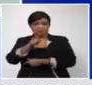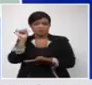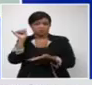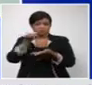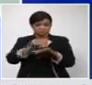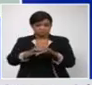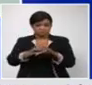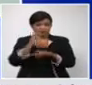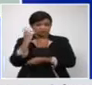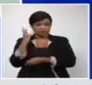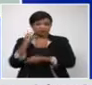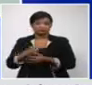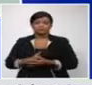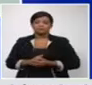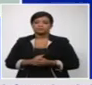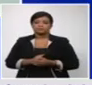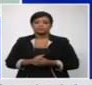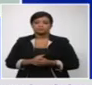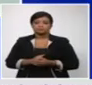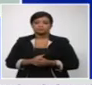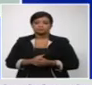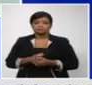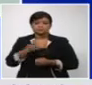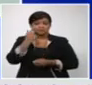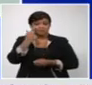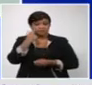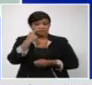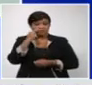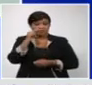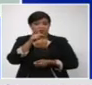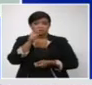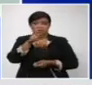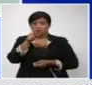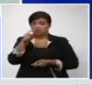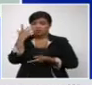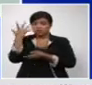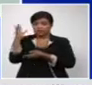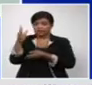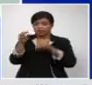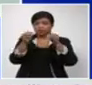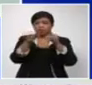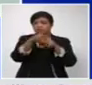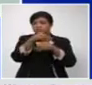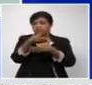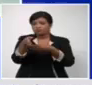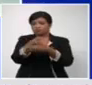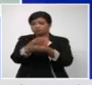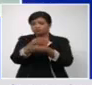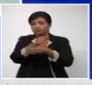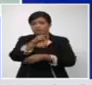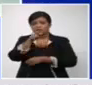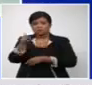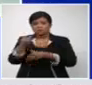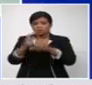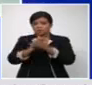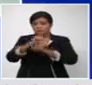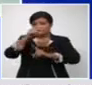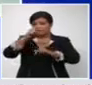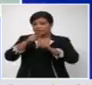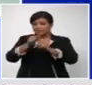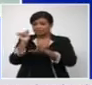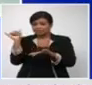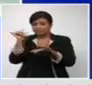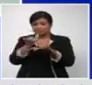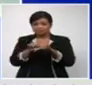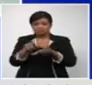que hasta los importados tienen una dispersión. El paciente importado de Matanzas es del municipio de Cárdenas, el